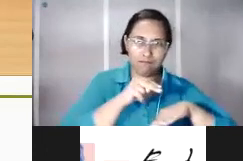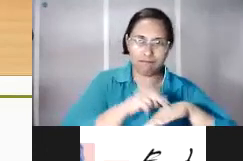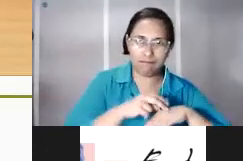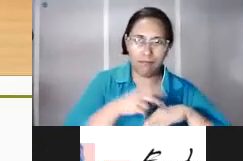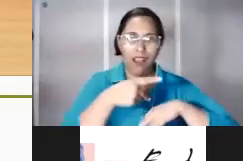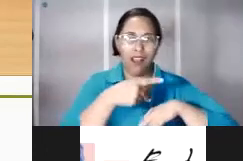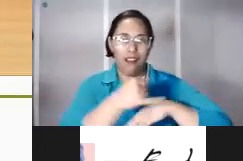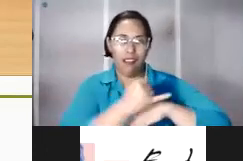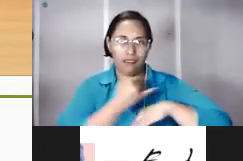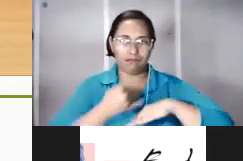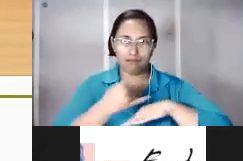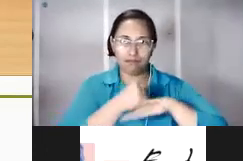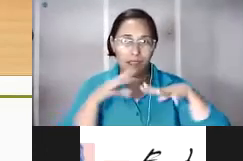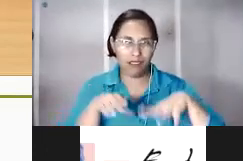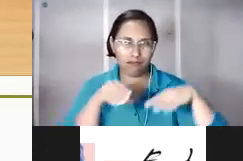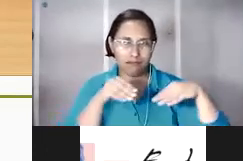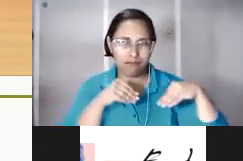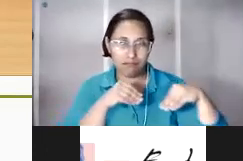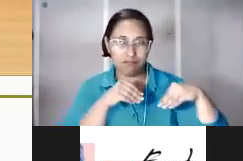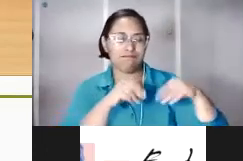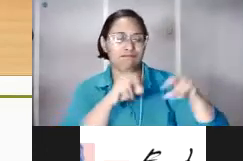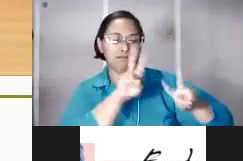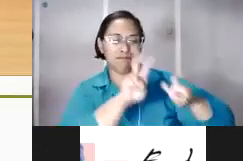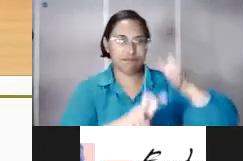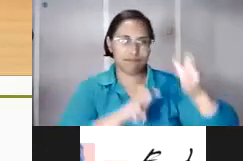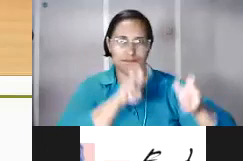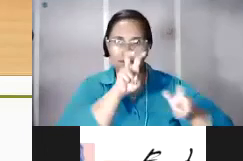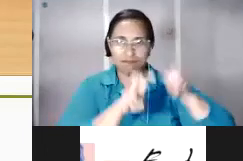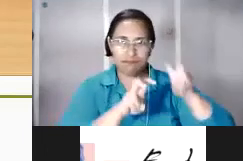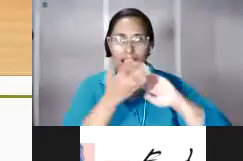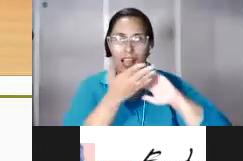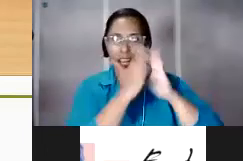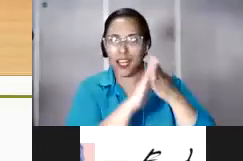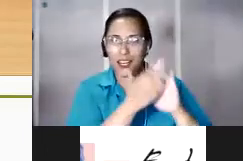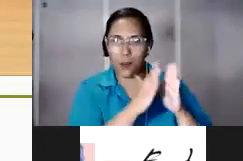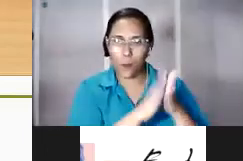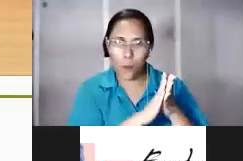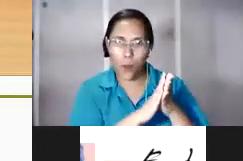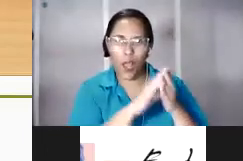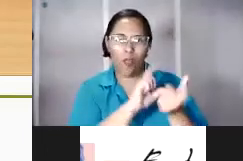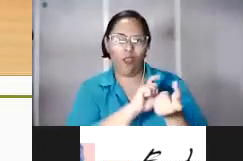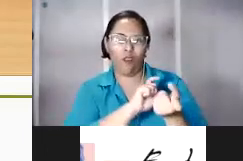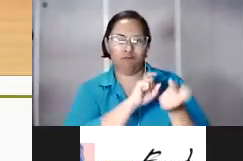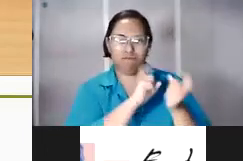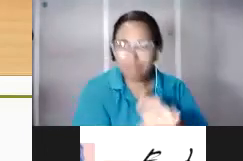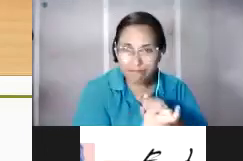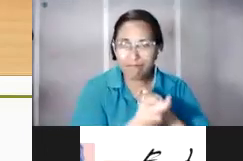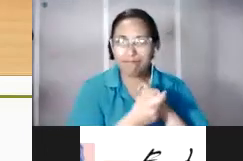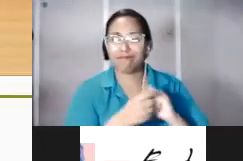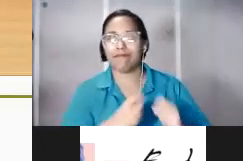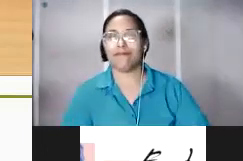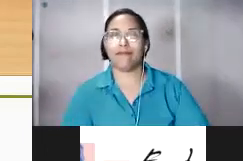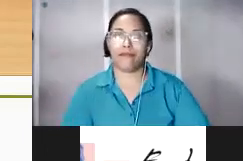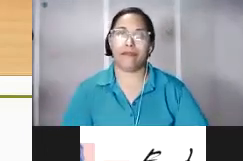se acogen esas fiestas que la civilización reviste de formas adecuadas